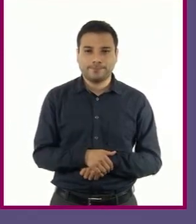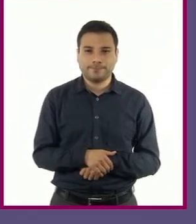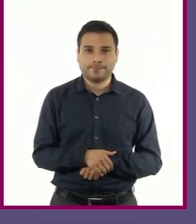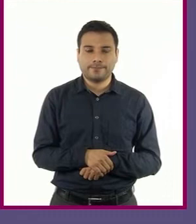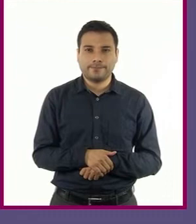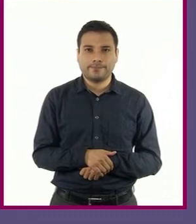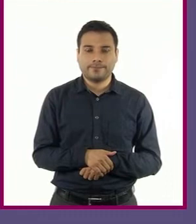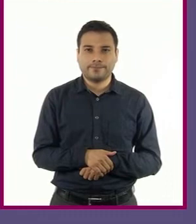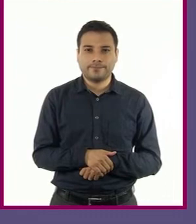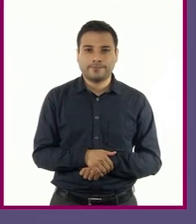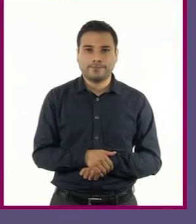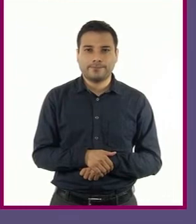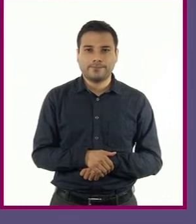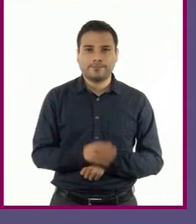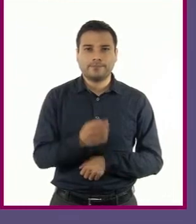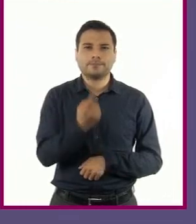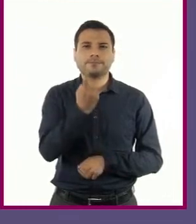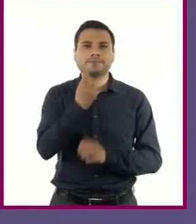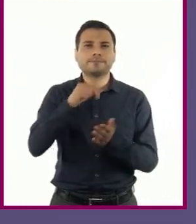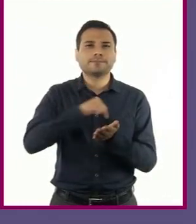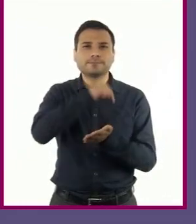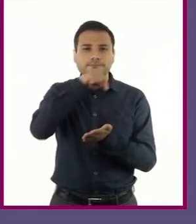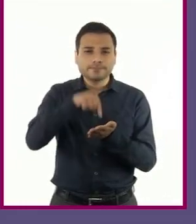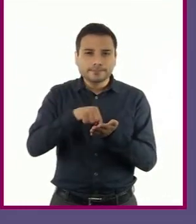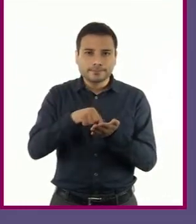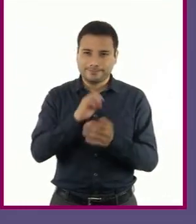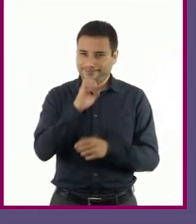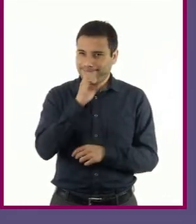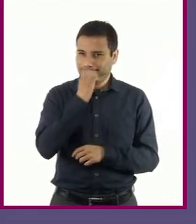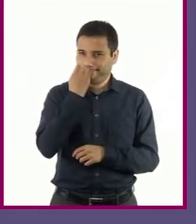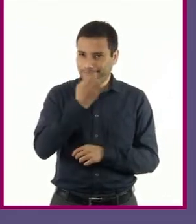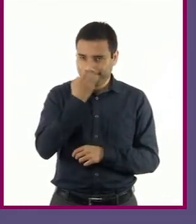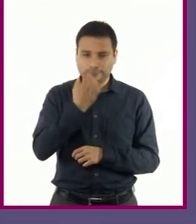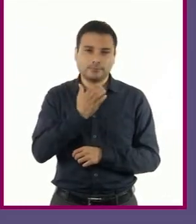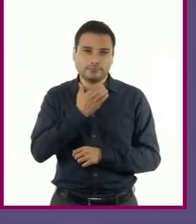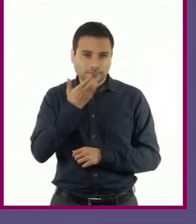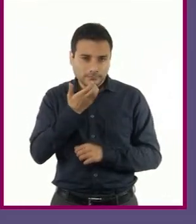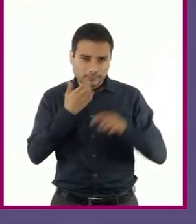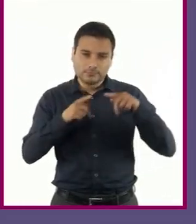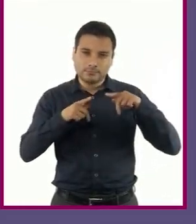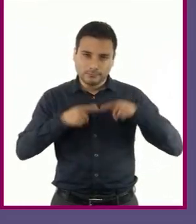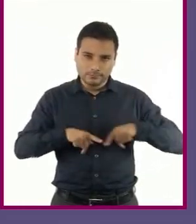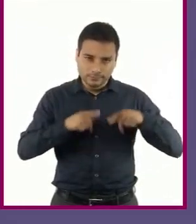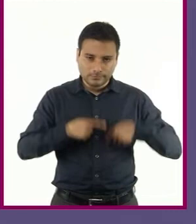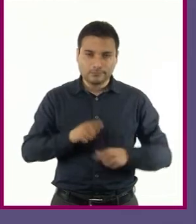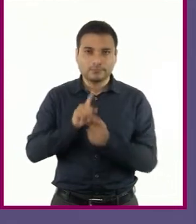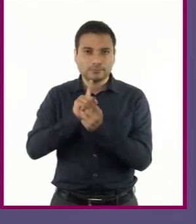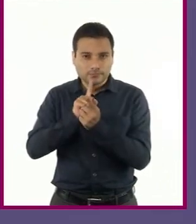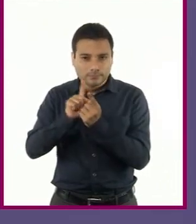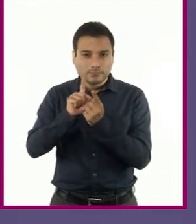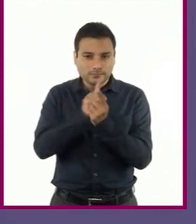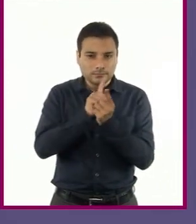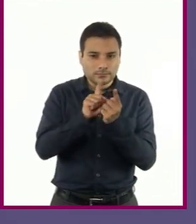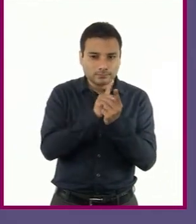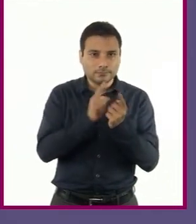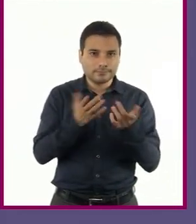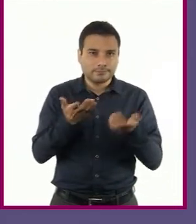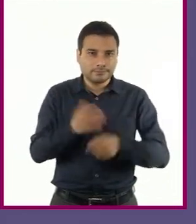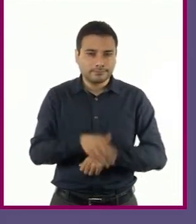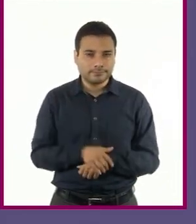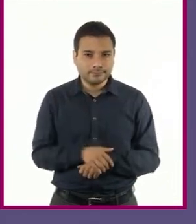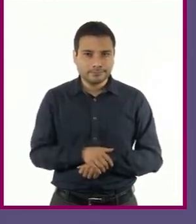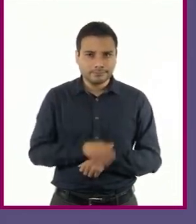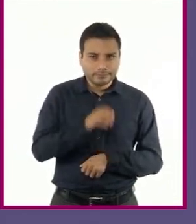Uno de estos espacios es la escuela, donde nos relacionamos con distintas personas y grupos, y donde nos planteamos